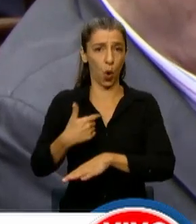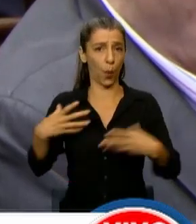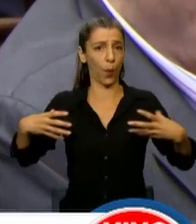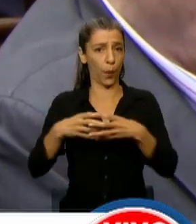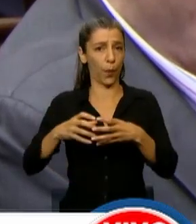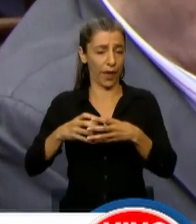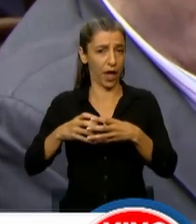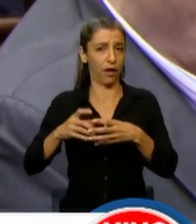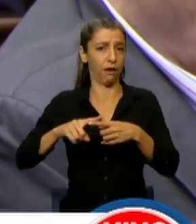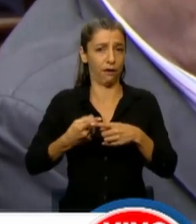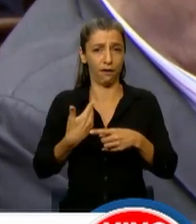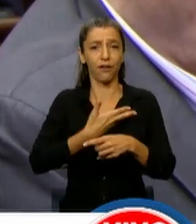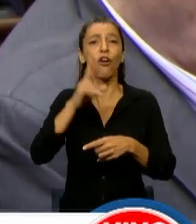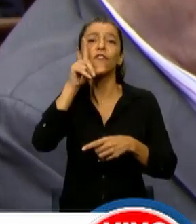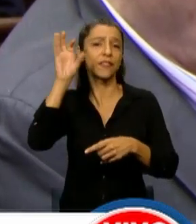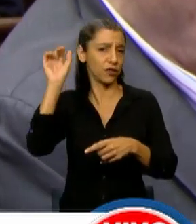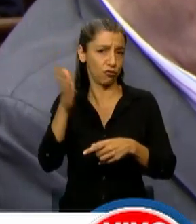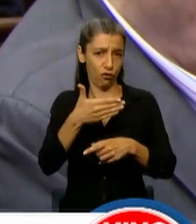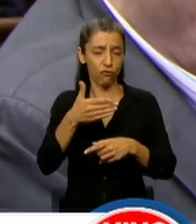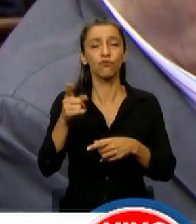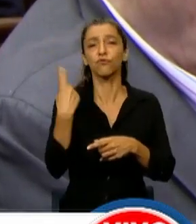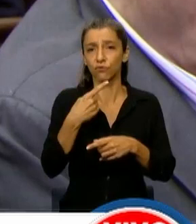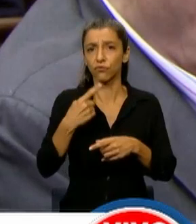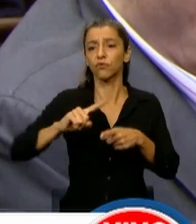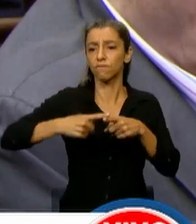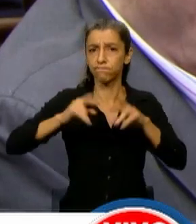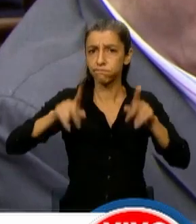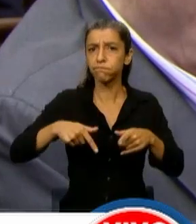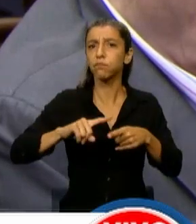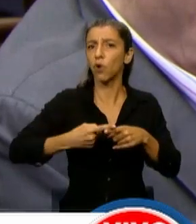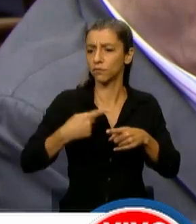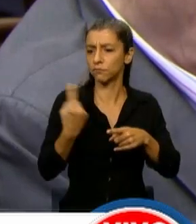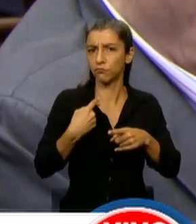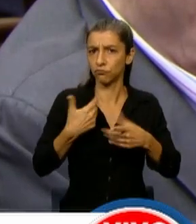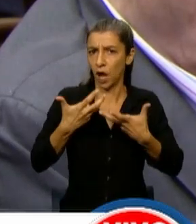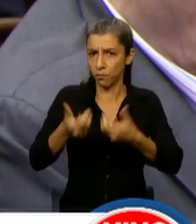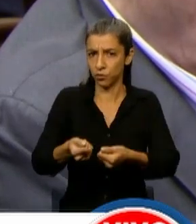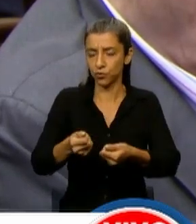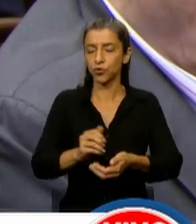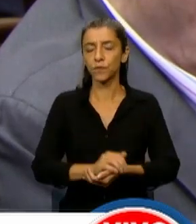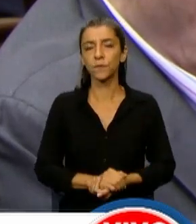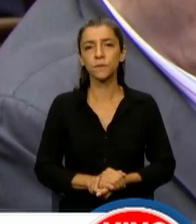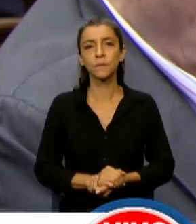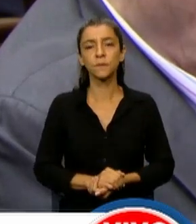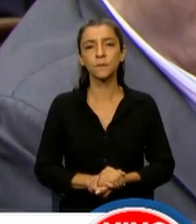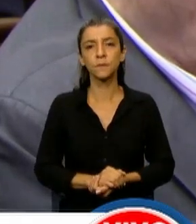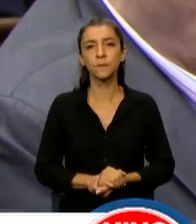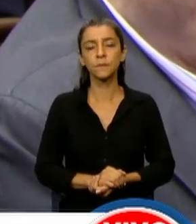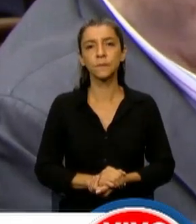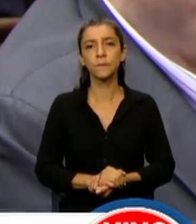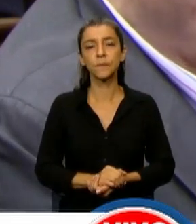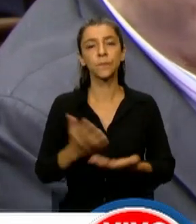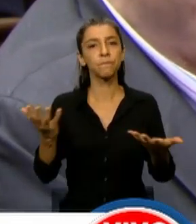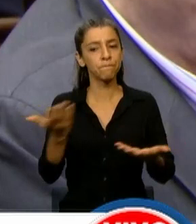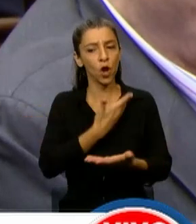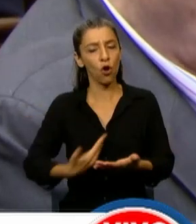Todos, respaldamos las políticas que lleva adelante nuestro gobierno. Pero al mismo tiempo